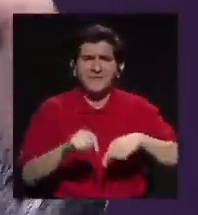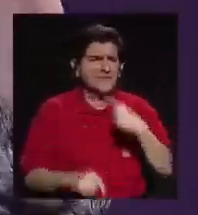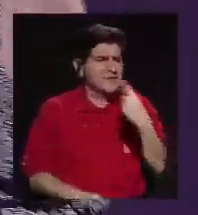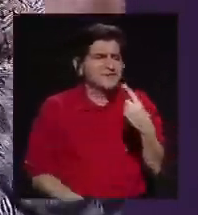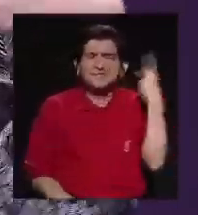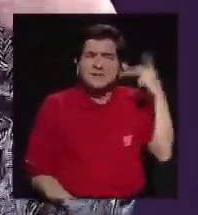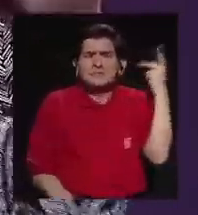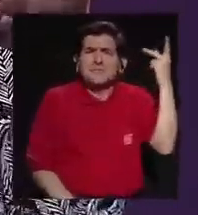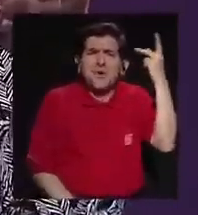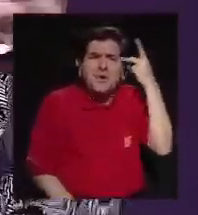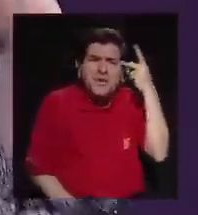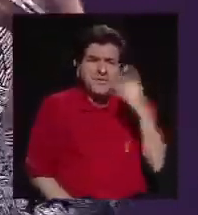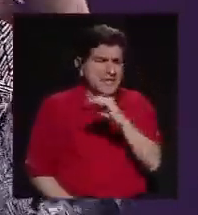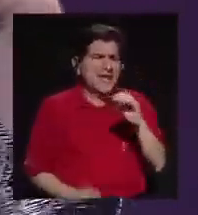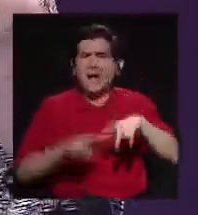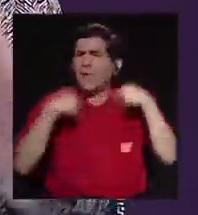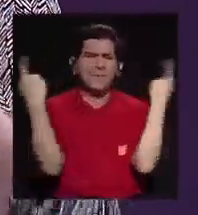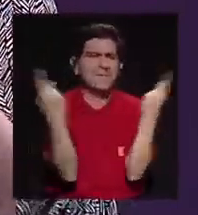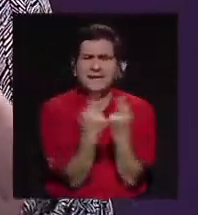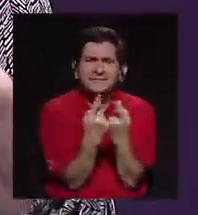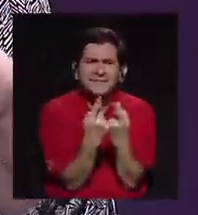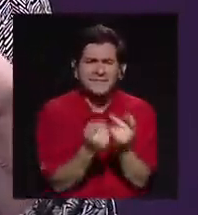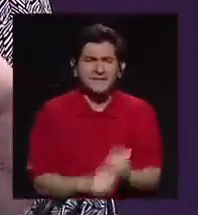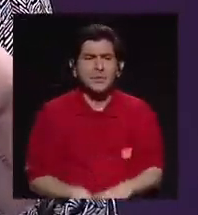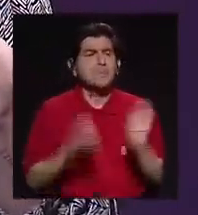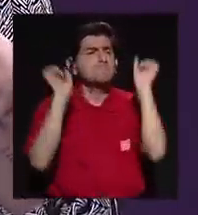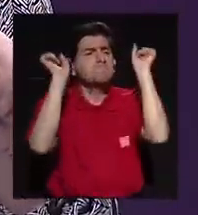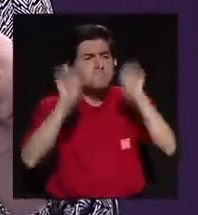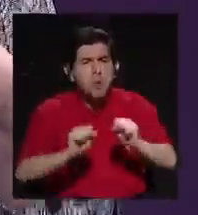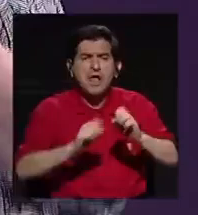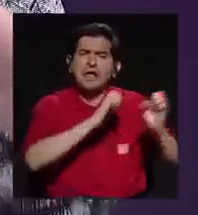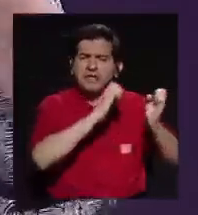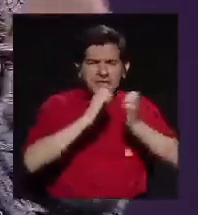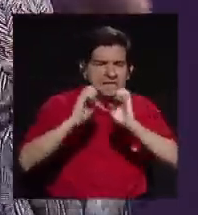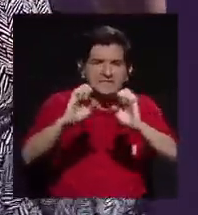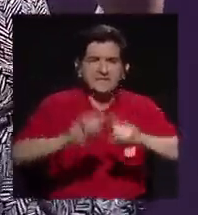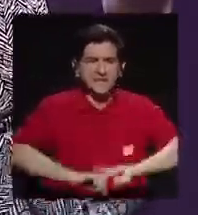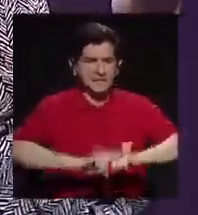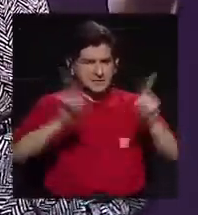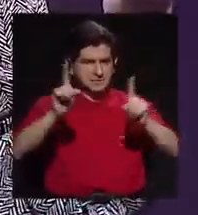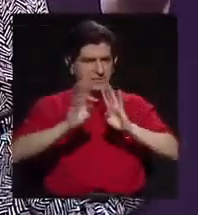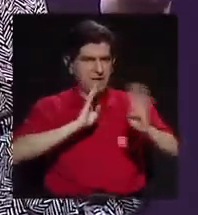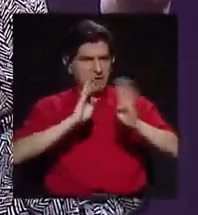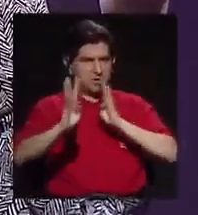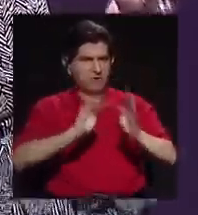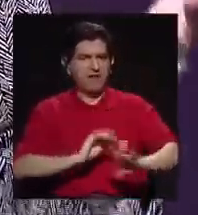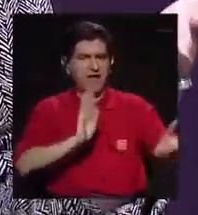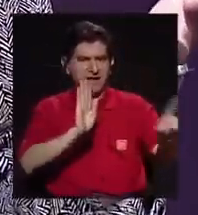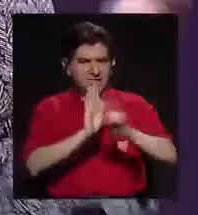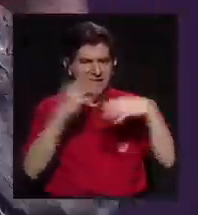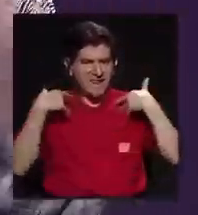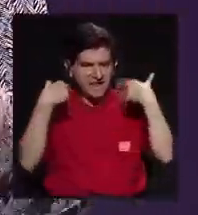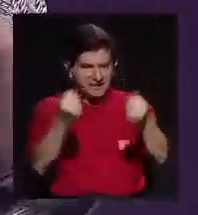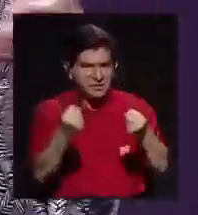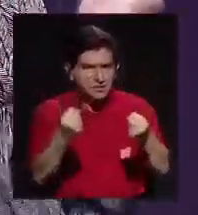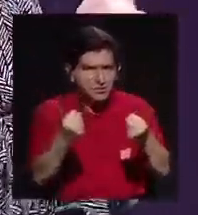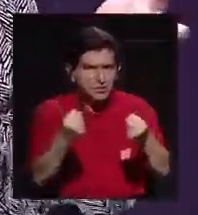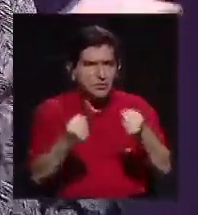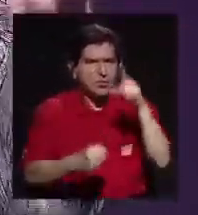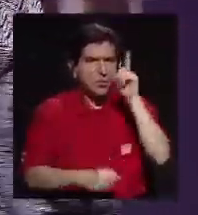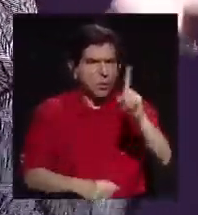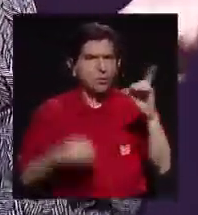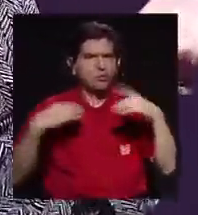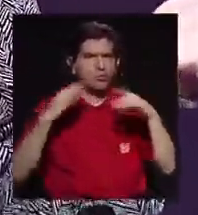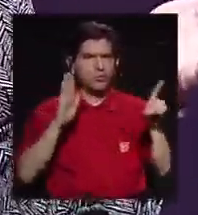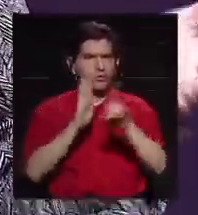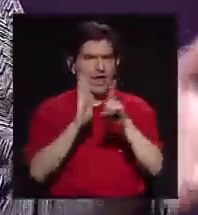política, no es una cuestión partidaria. Yo entiendo que puedan haber estrategias, pero si hablamos, por ejemplo, del derecho a la salud, que es uno de los